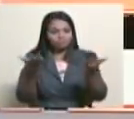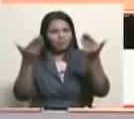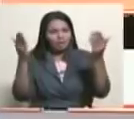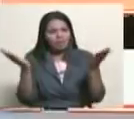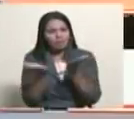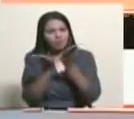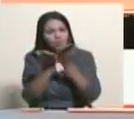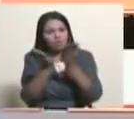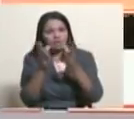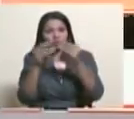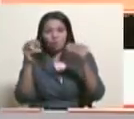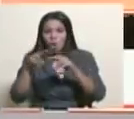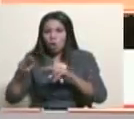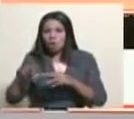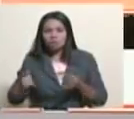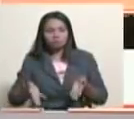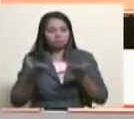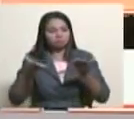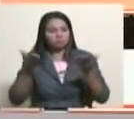estudiar,